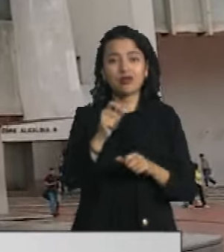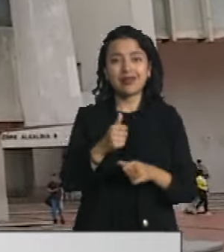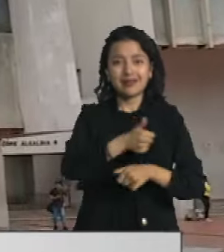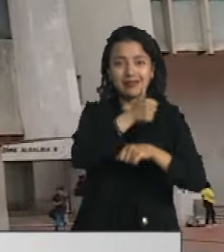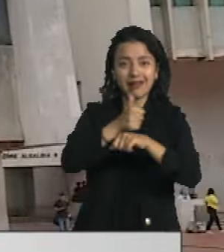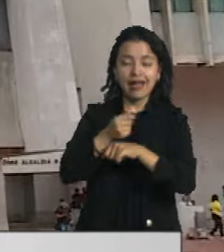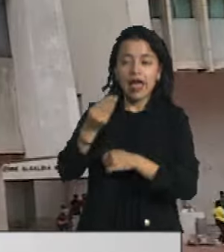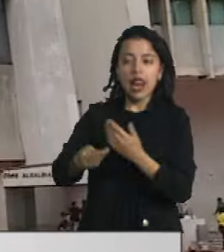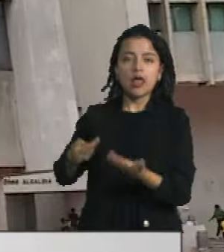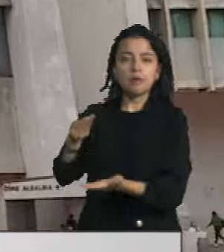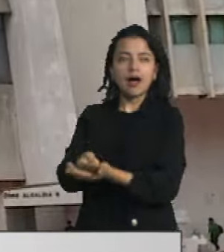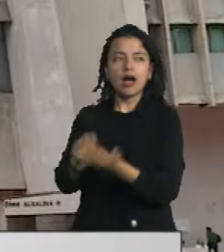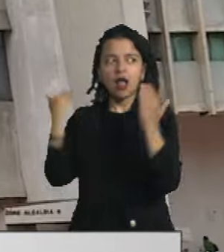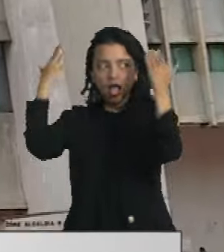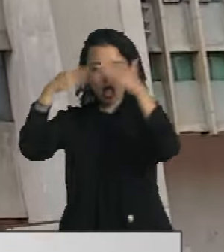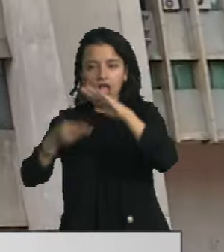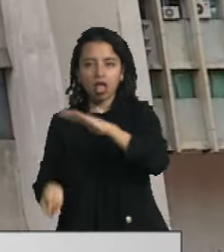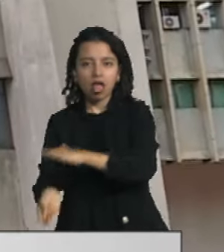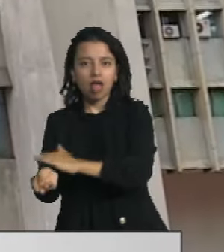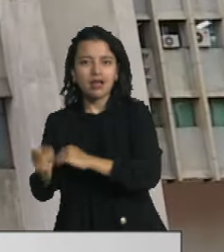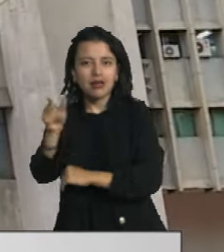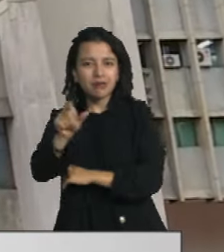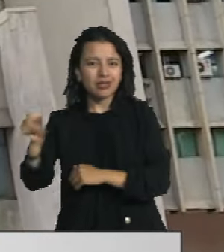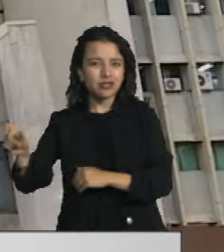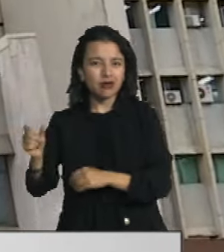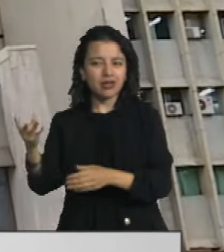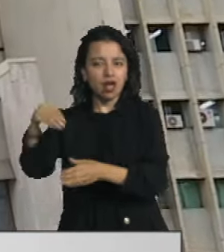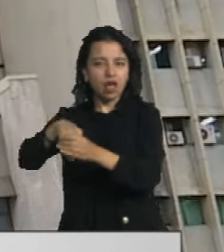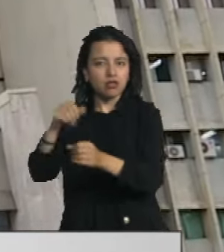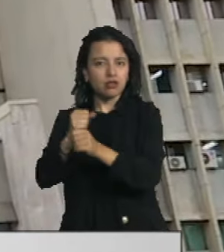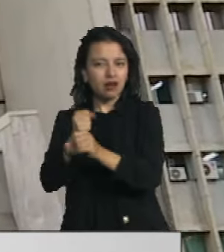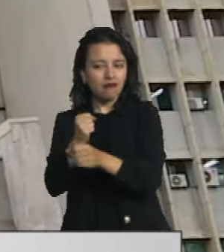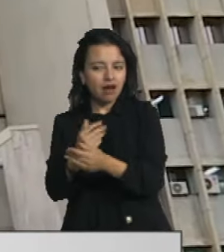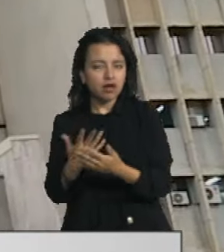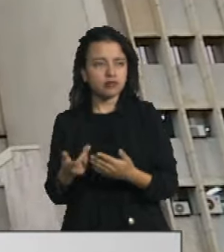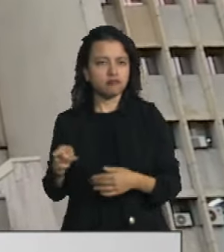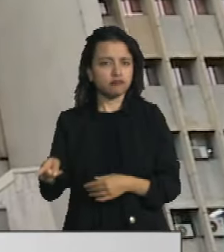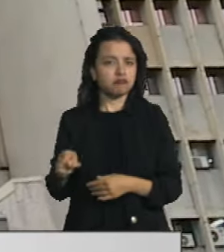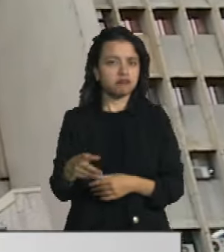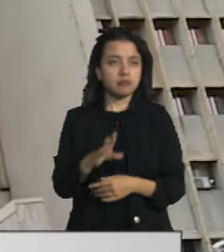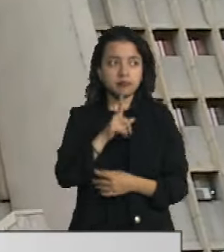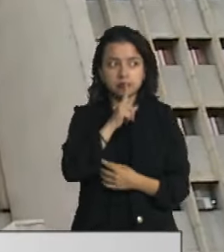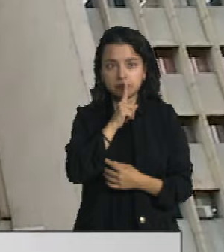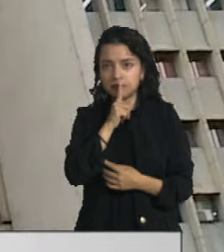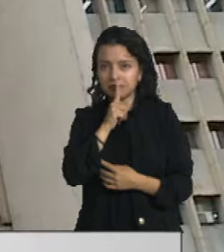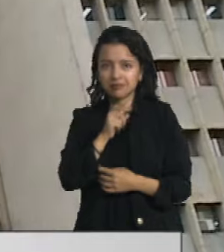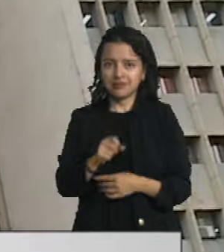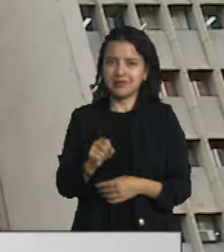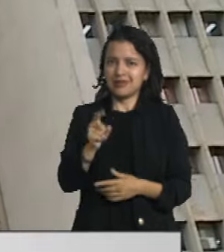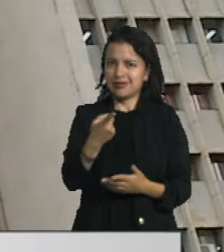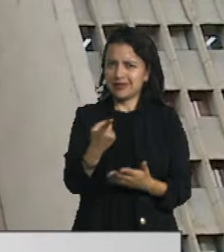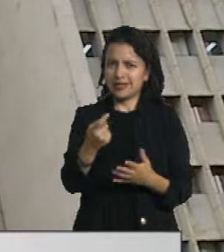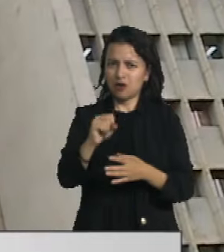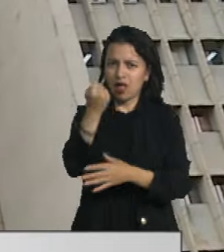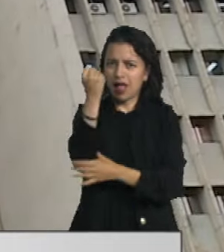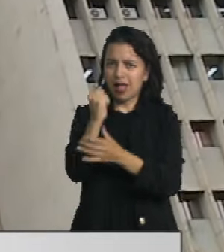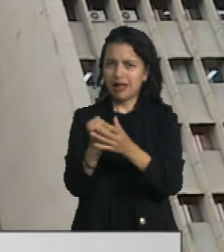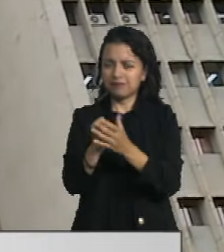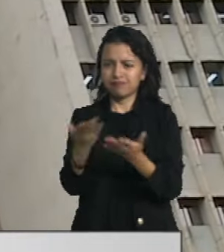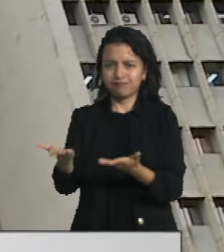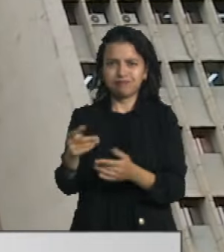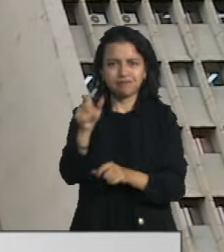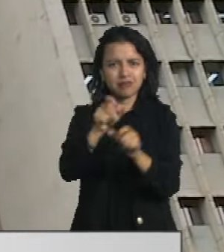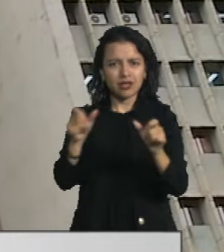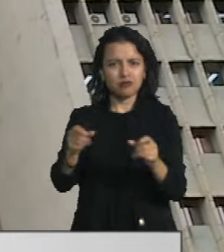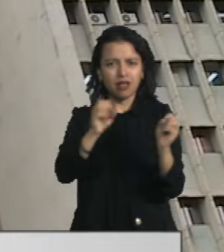en al menos 6,000 millones de pesos, significando pérdidas mensuales para la empresa de 50,000 millones de pesos. Conforme a la